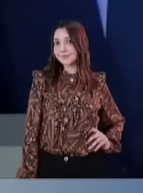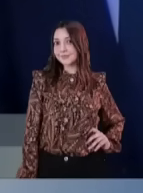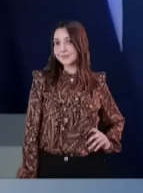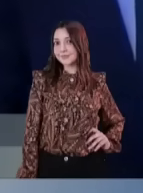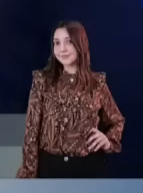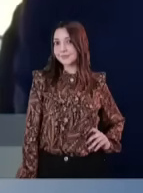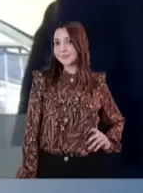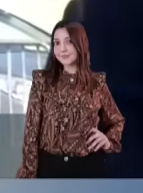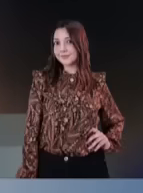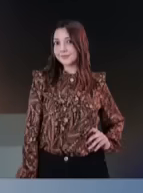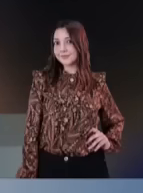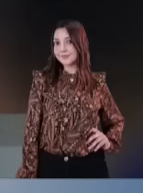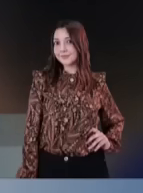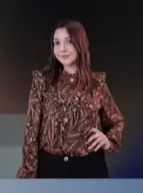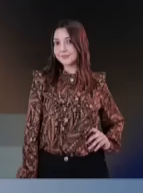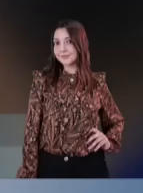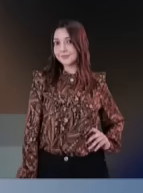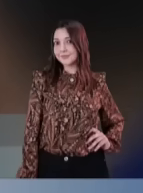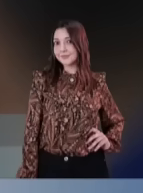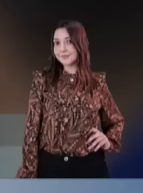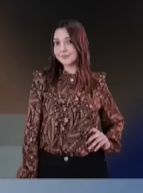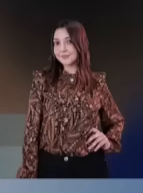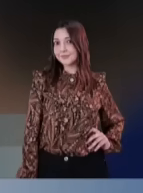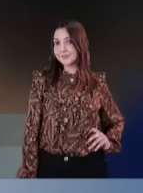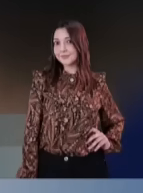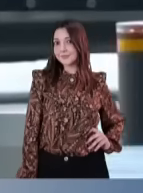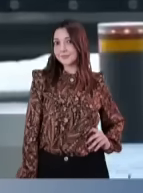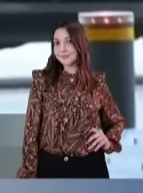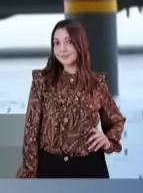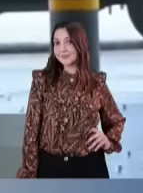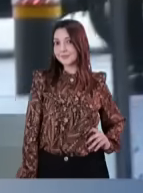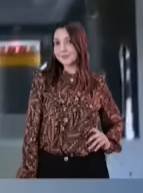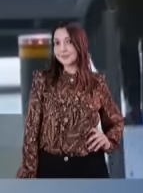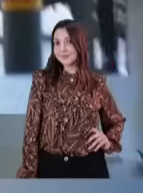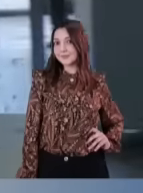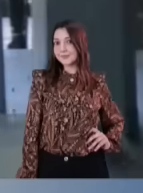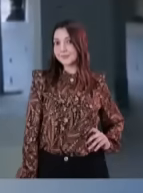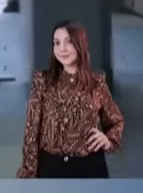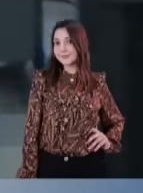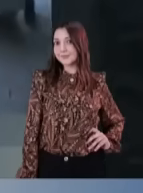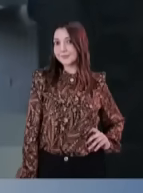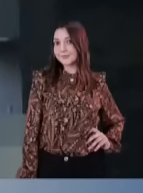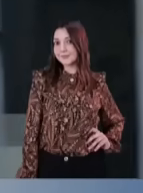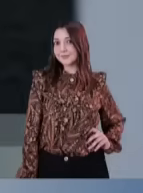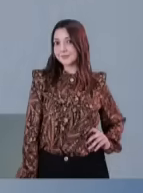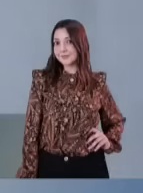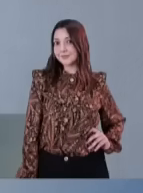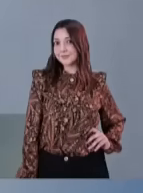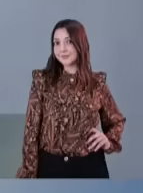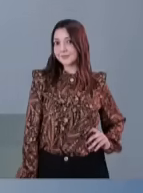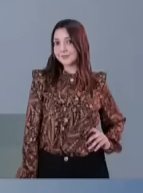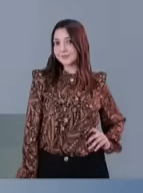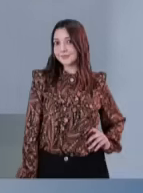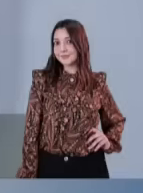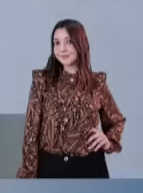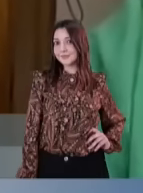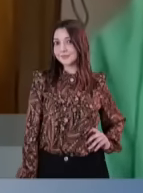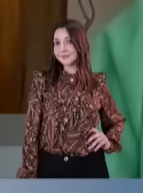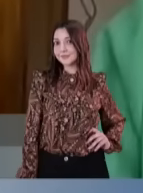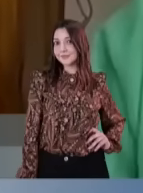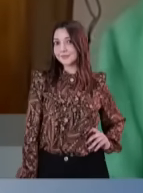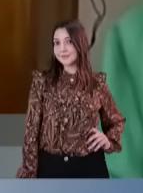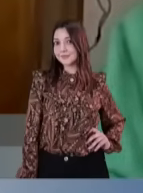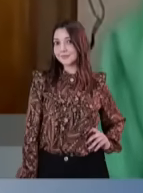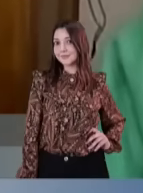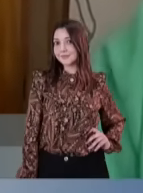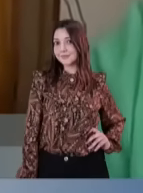tienen que dar antes de plantear una reestructura en los ministerios. Su símil del Partido Socialista, Jaime Naranjo, recalcó que un cambio de gabinete,